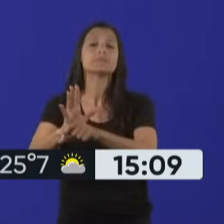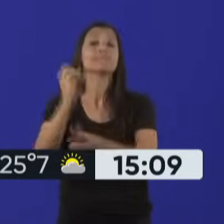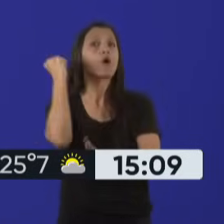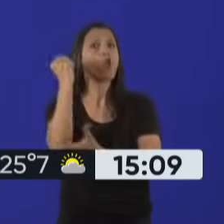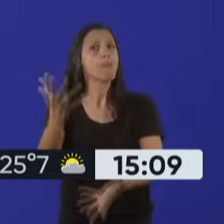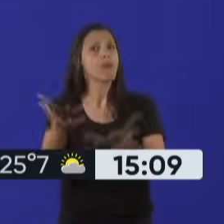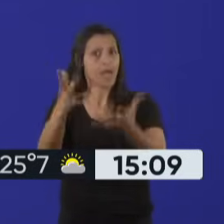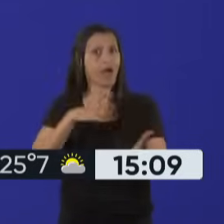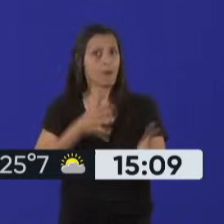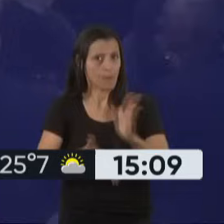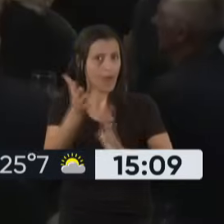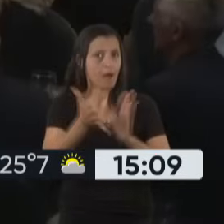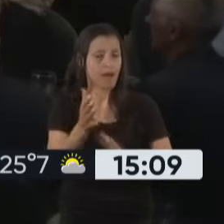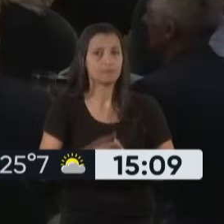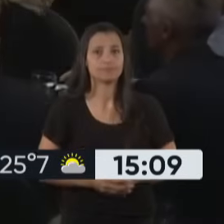adelante.